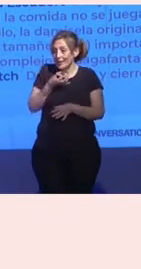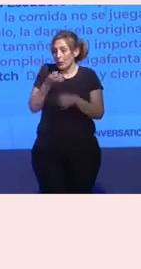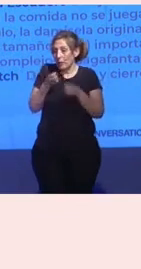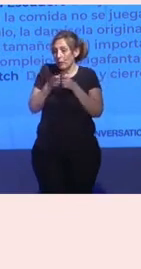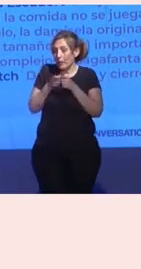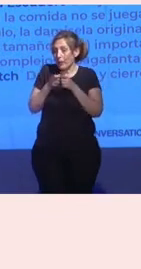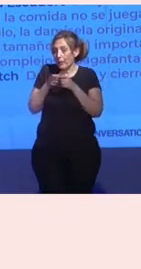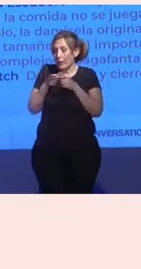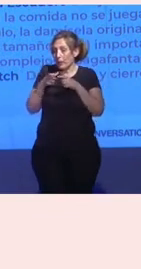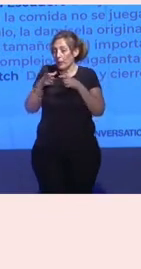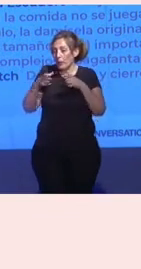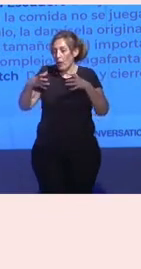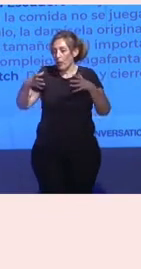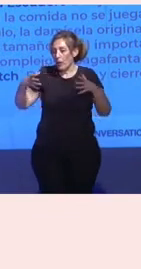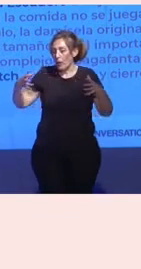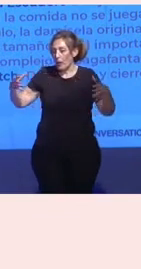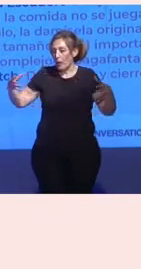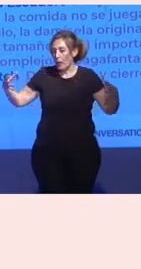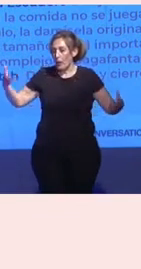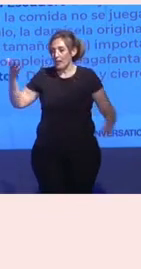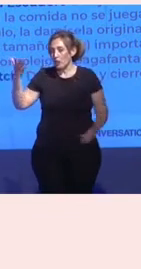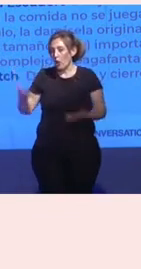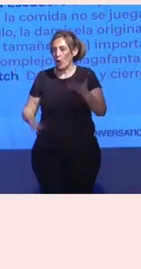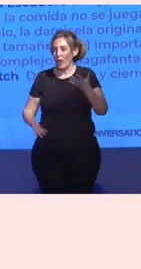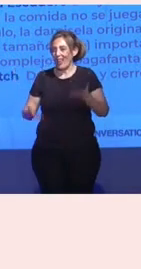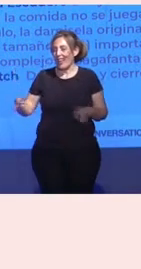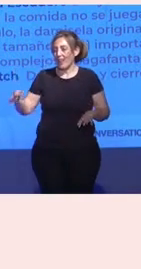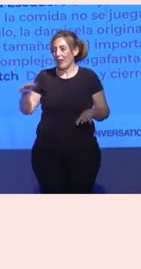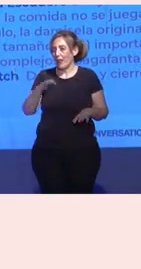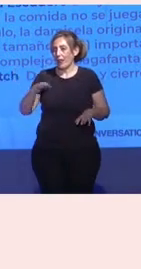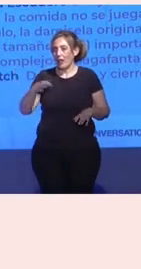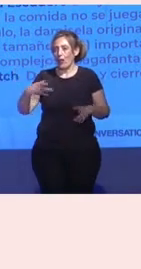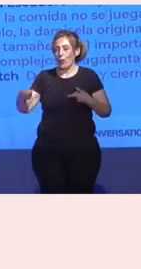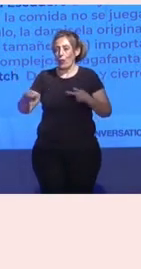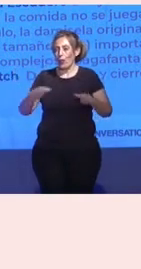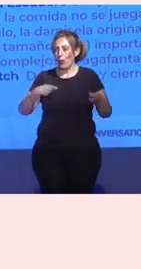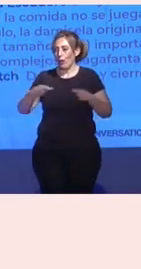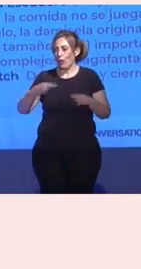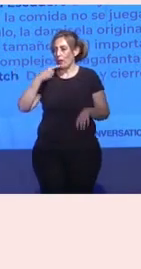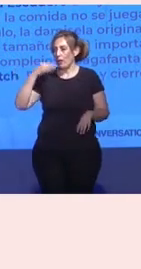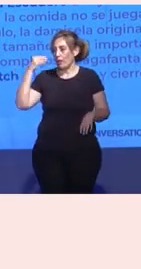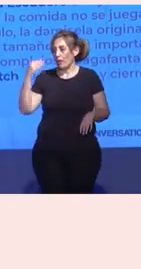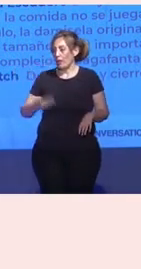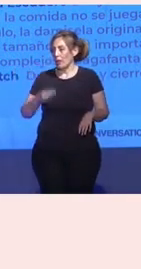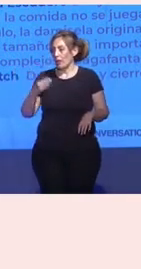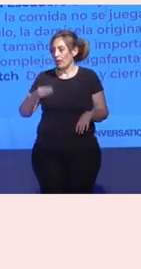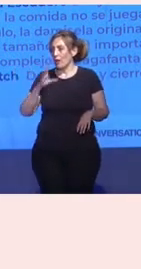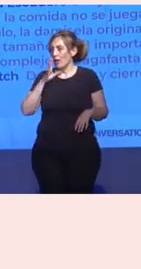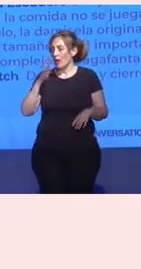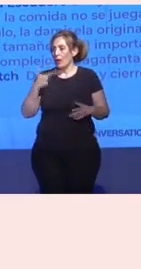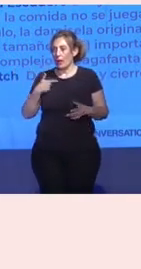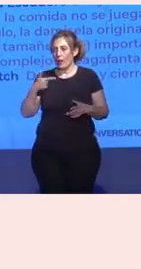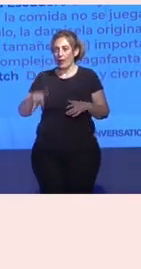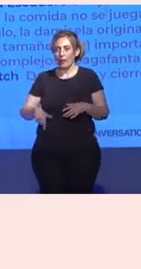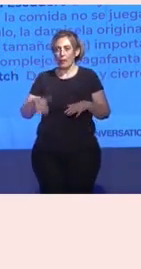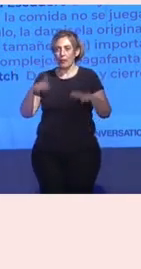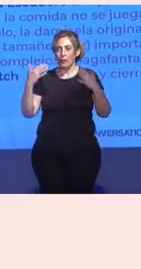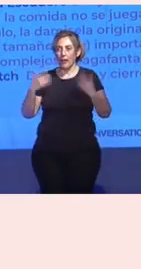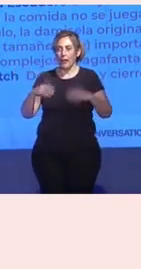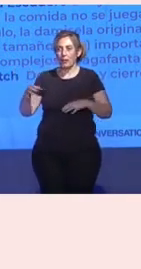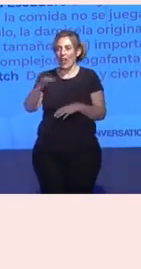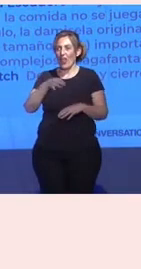han conseguido toneladas y toneladas de células menudo negocio si hubieran montado una granja de células de henrieta